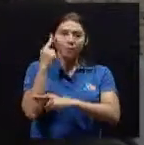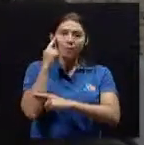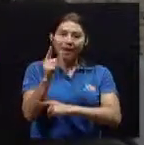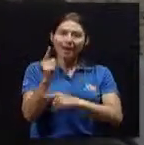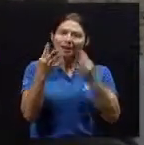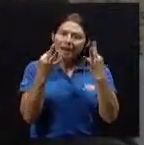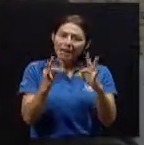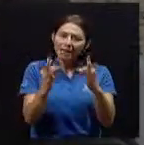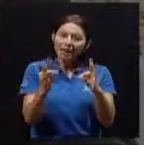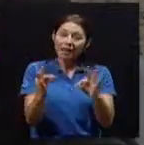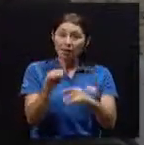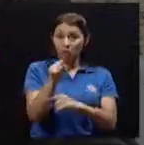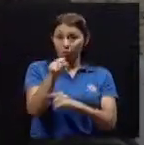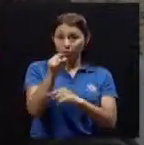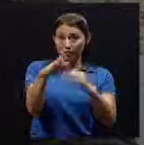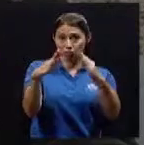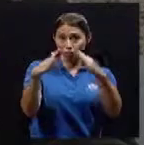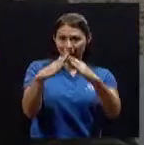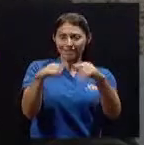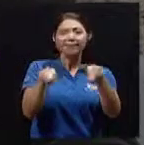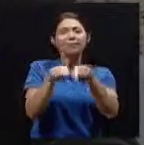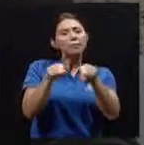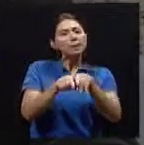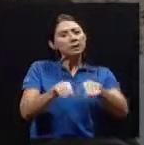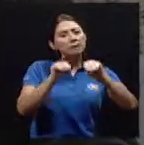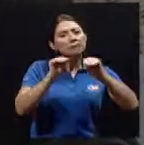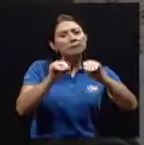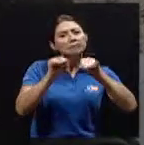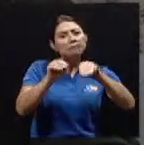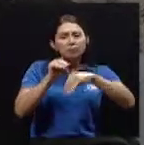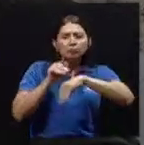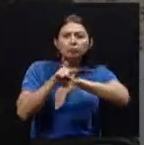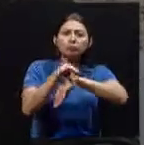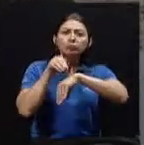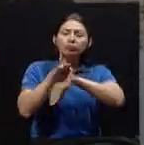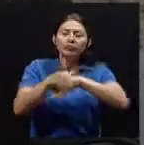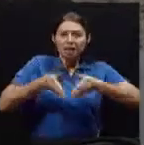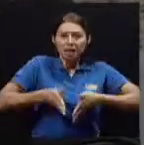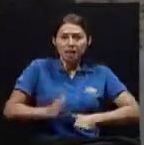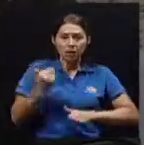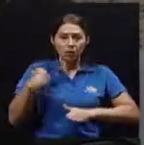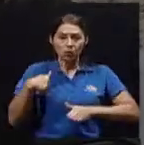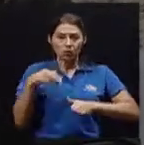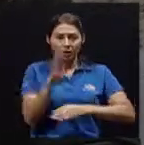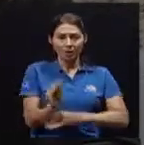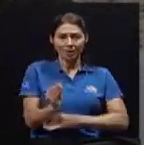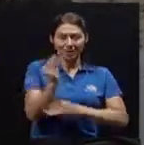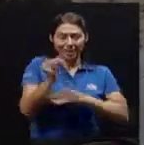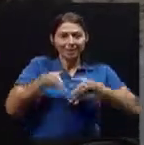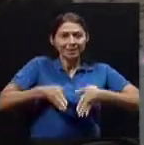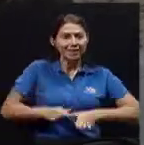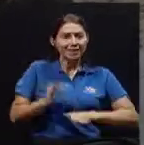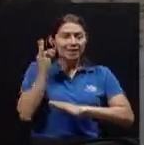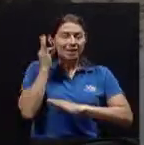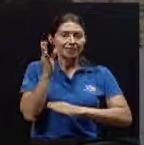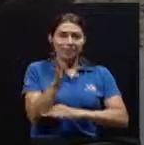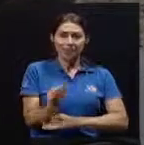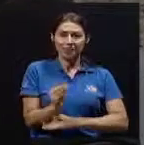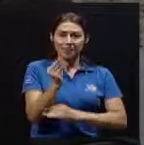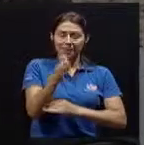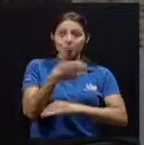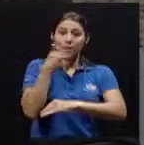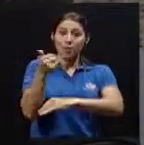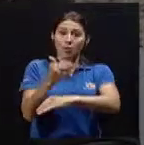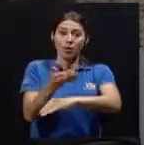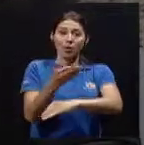de prevenirlo, de tratar de que usted de sus hogares pueda asesorar también a estos hijos e hijas adolescentes y ayudarles a tener una